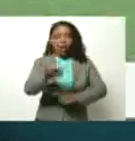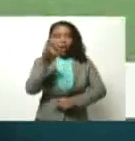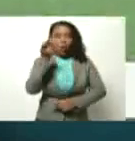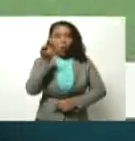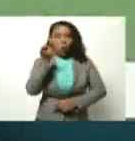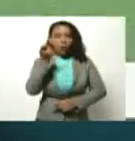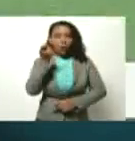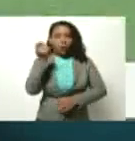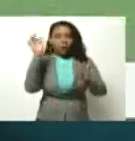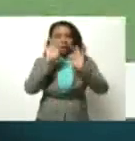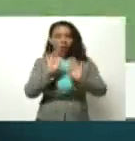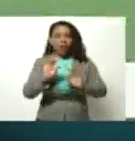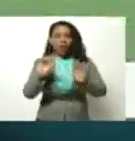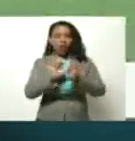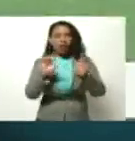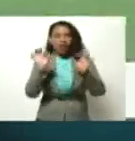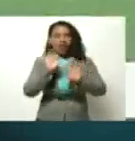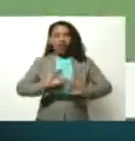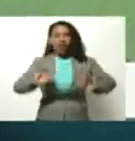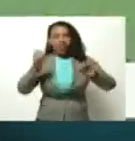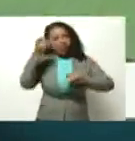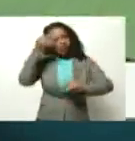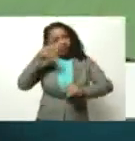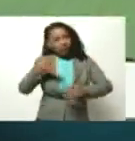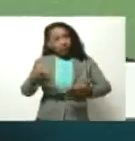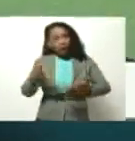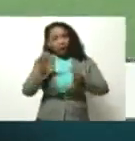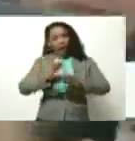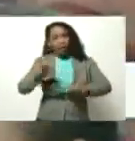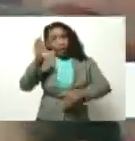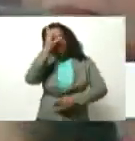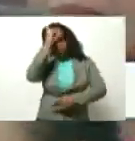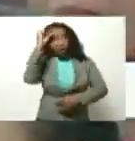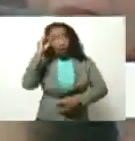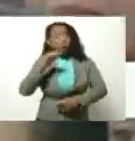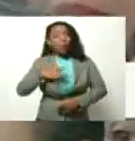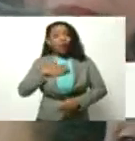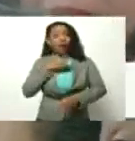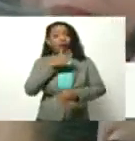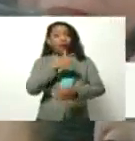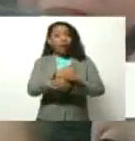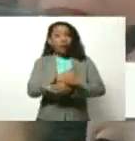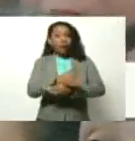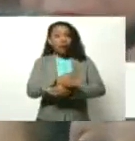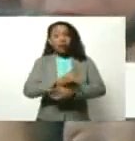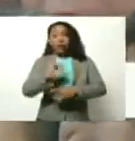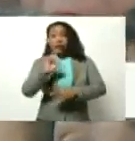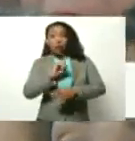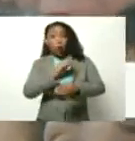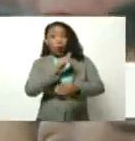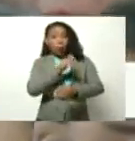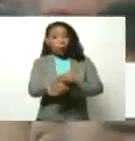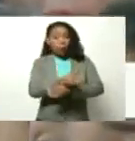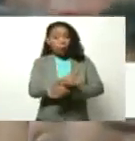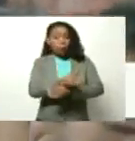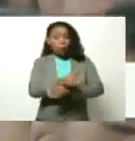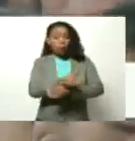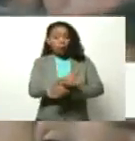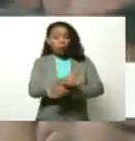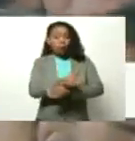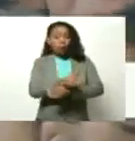tipo donde nadie crea que porque es diosdado cabello tiene que estar ahí y si no está ahí